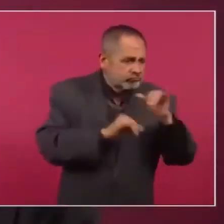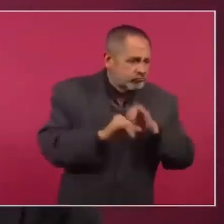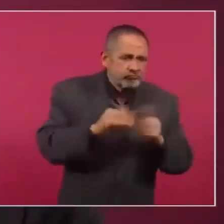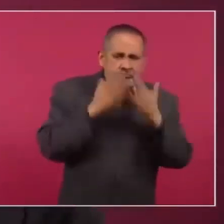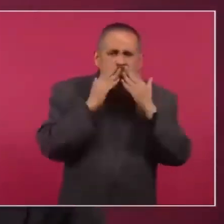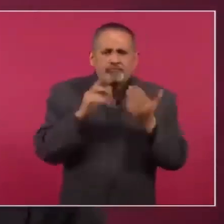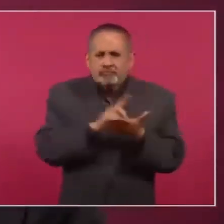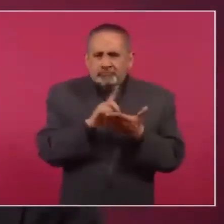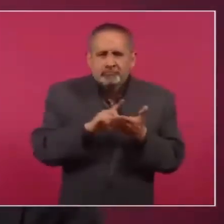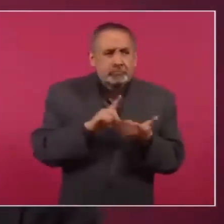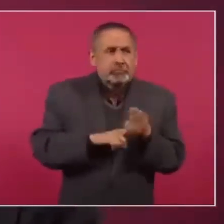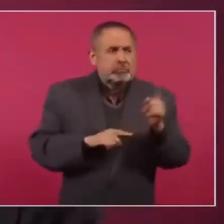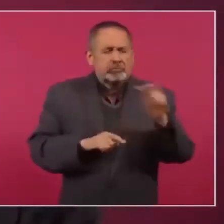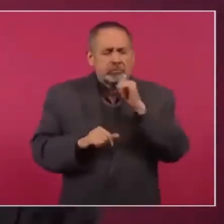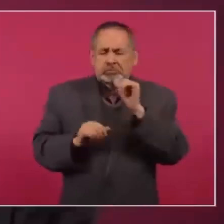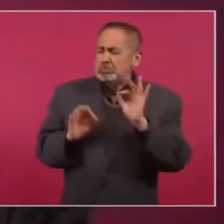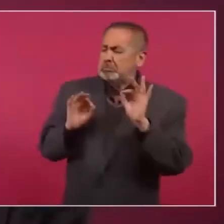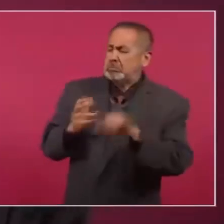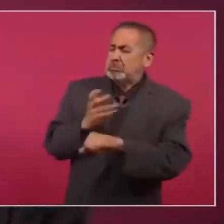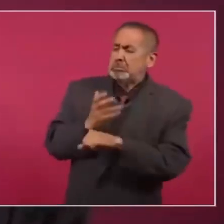narcotráfico, ni hay laboratorios.